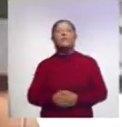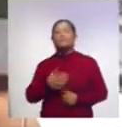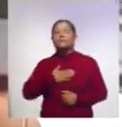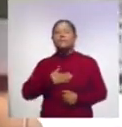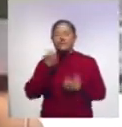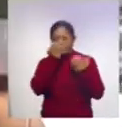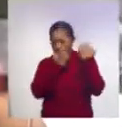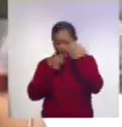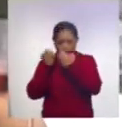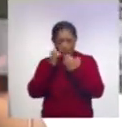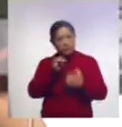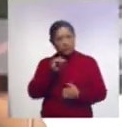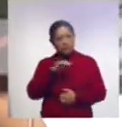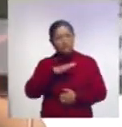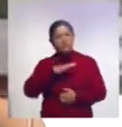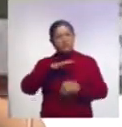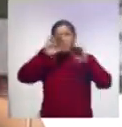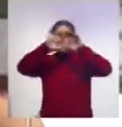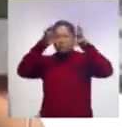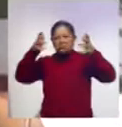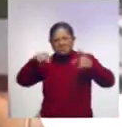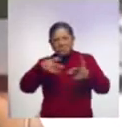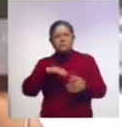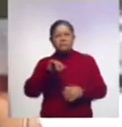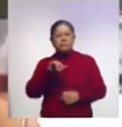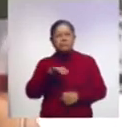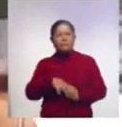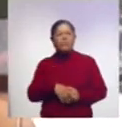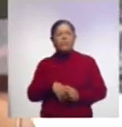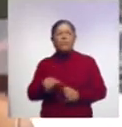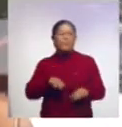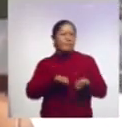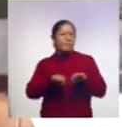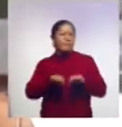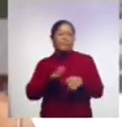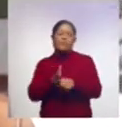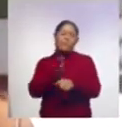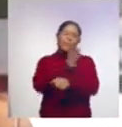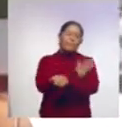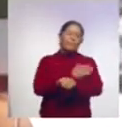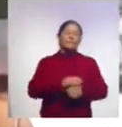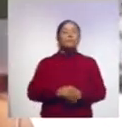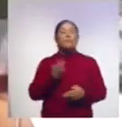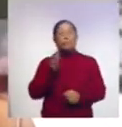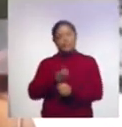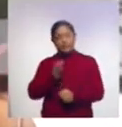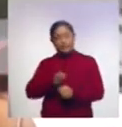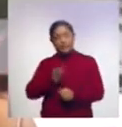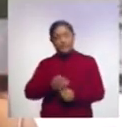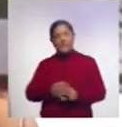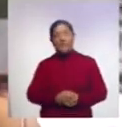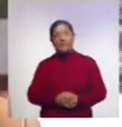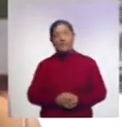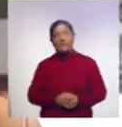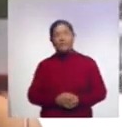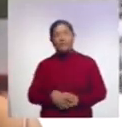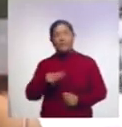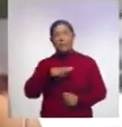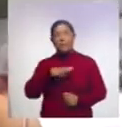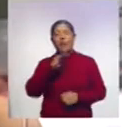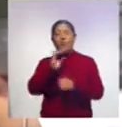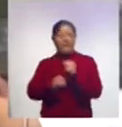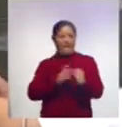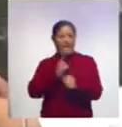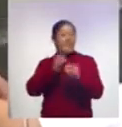las condiciones y pues estamos trabajando desde ese tiempo. En la actualidad, pues, hemos tenido la